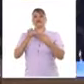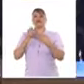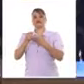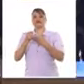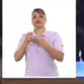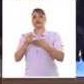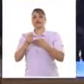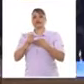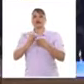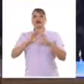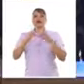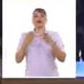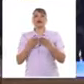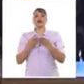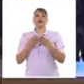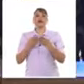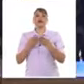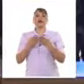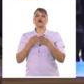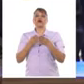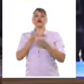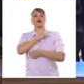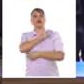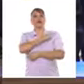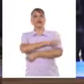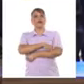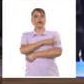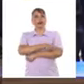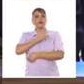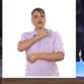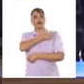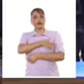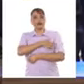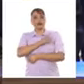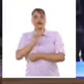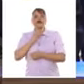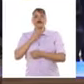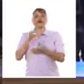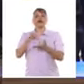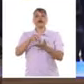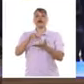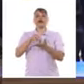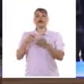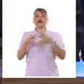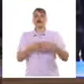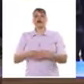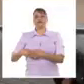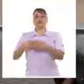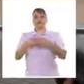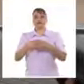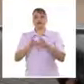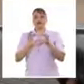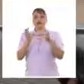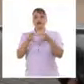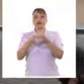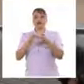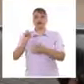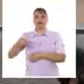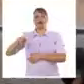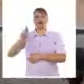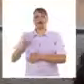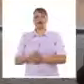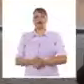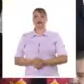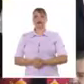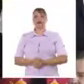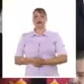ingreso del Estado de Palestina como Estado miembro pleno de la Organización de Naciones Unidas. Este sábado 20